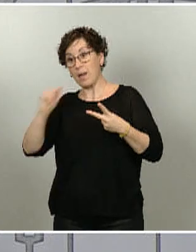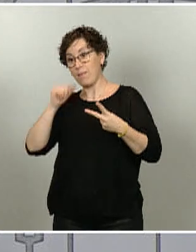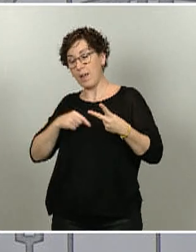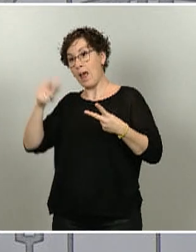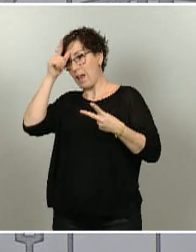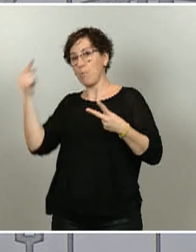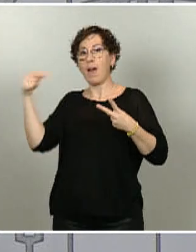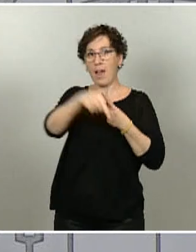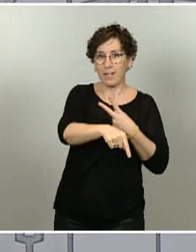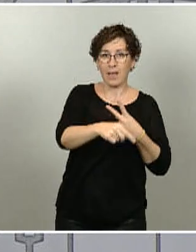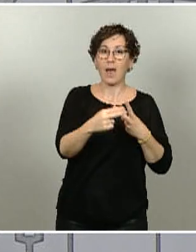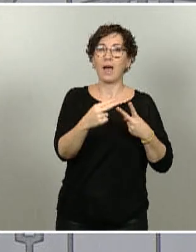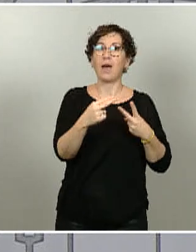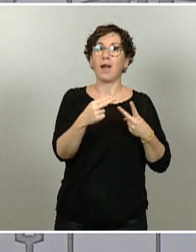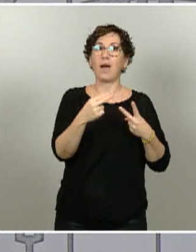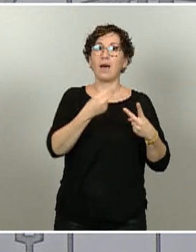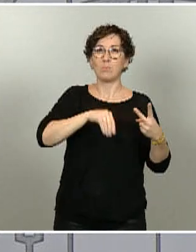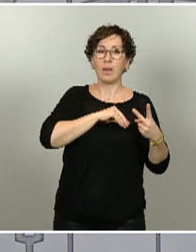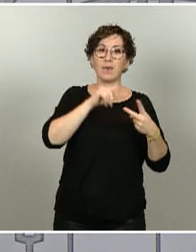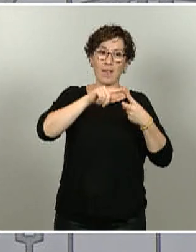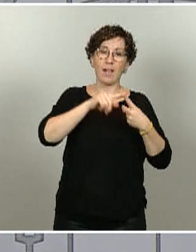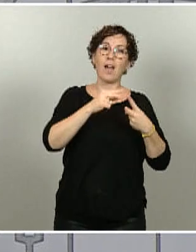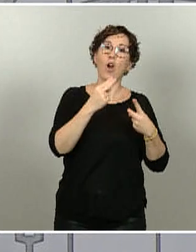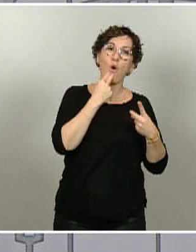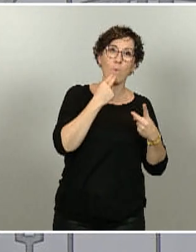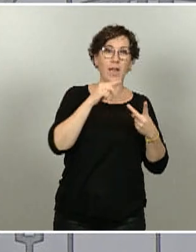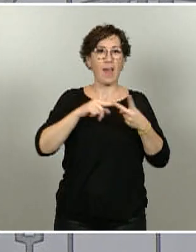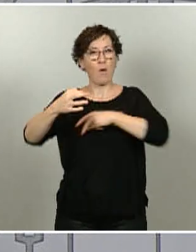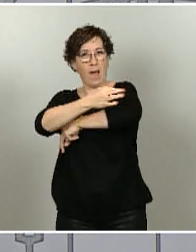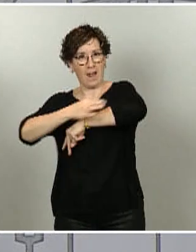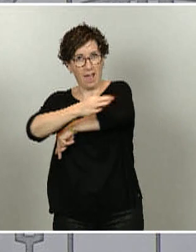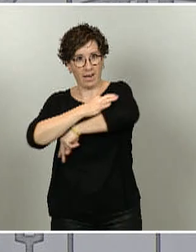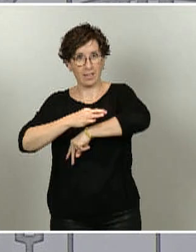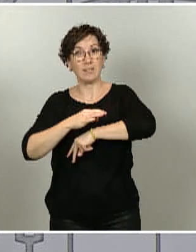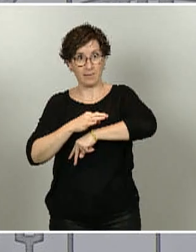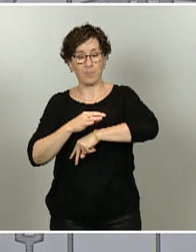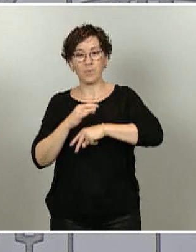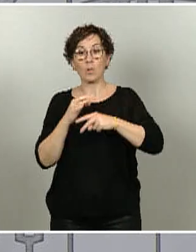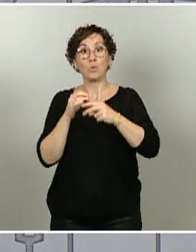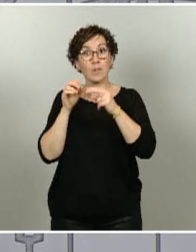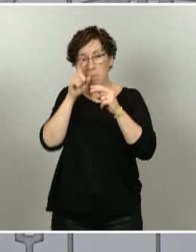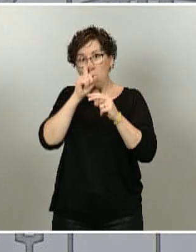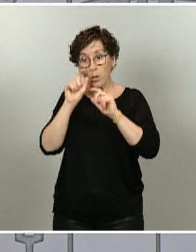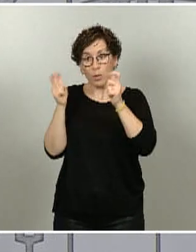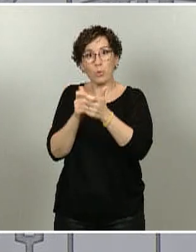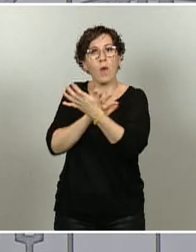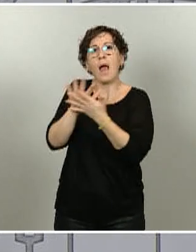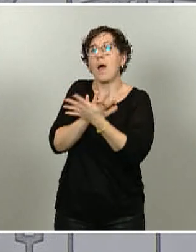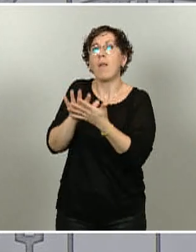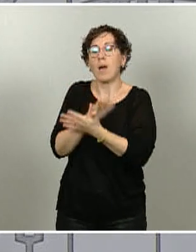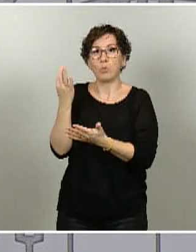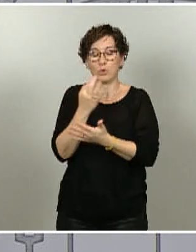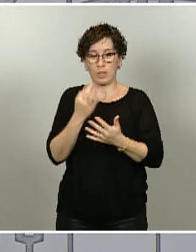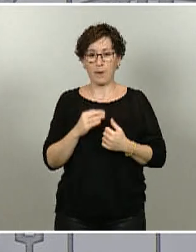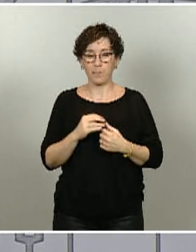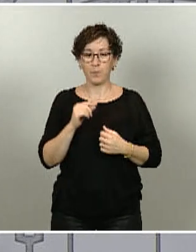Baleares. Obviamente, una de las discusiones que hubo fue si el riesgo de importación no era únicamente